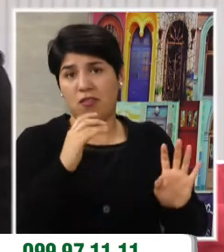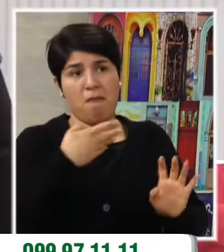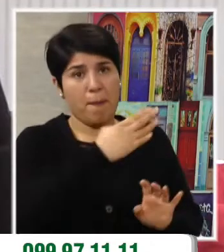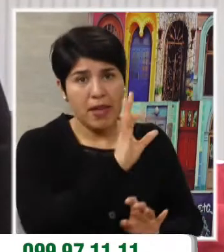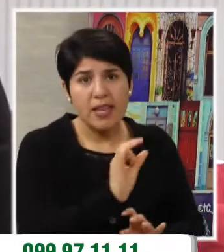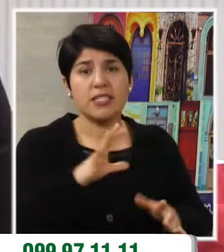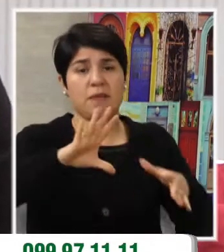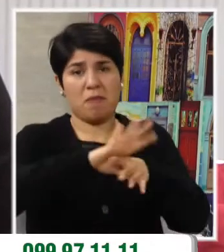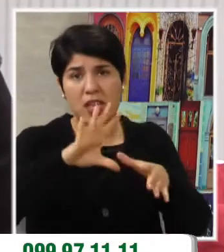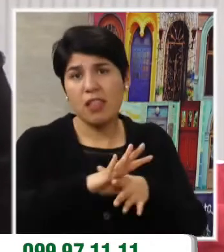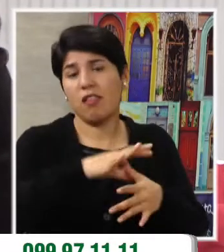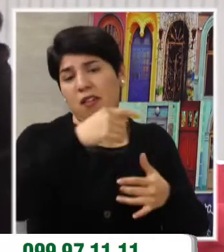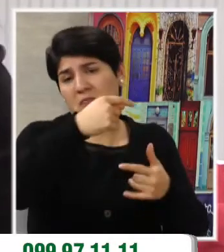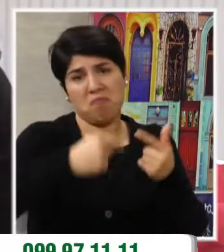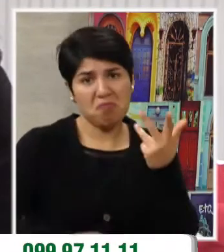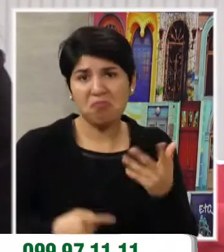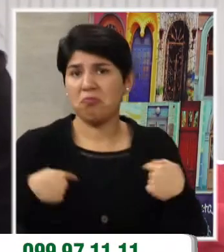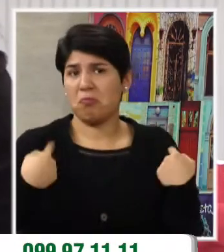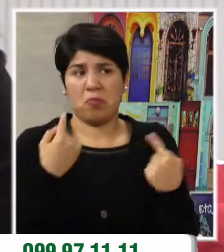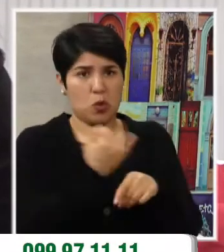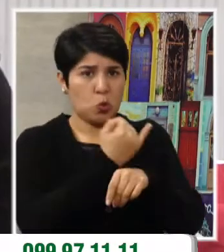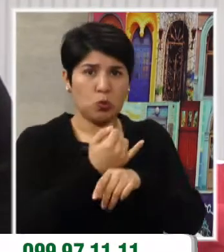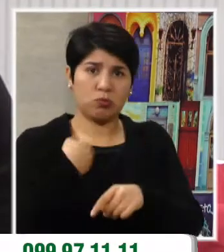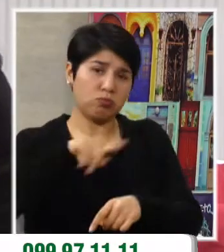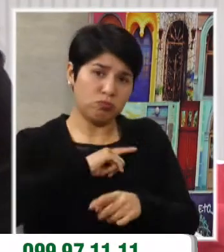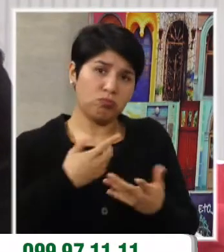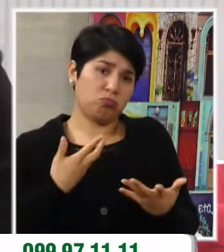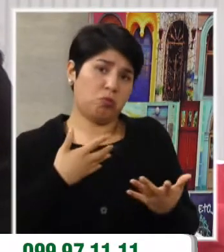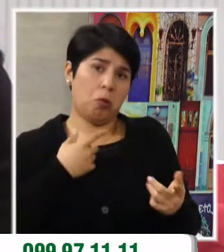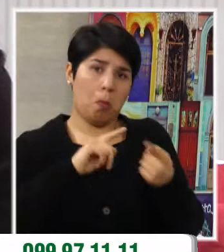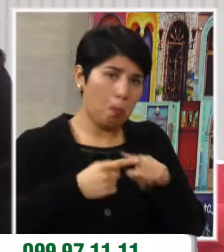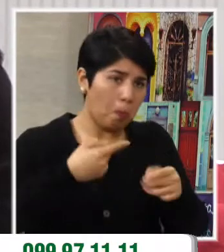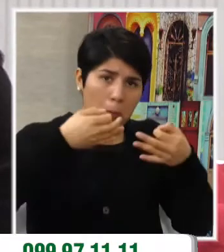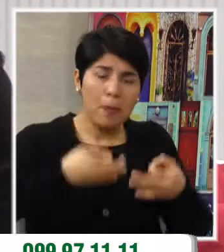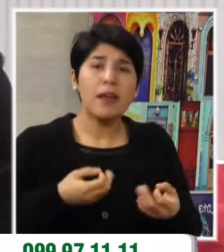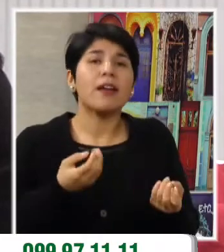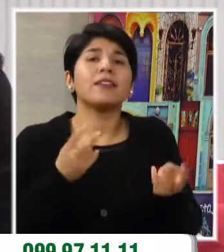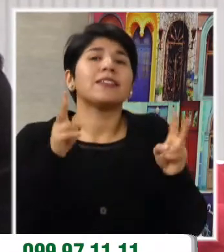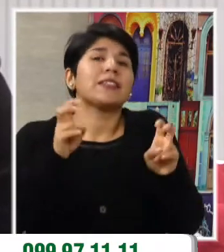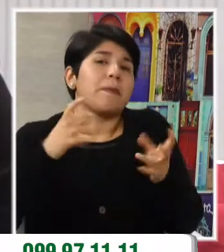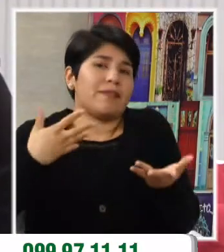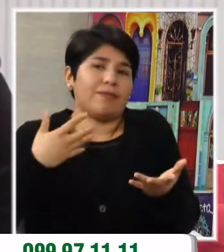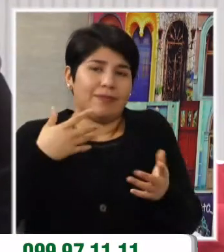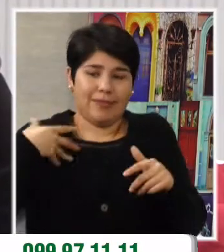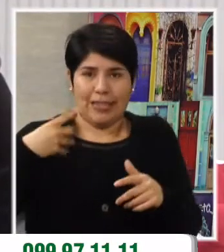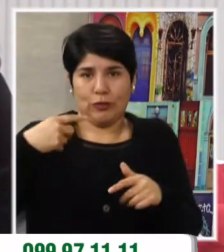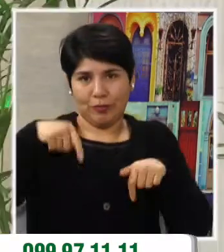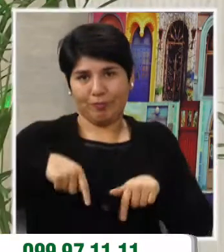bps mides y con todas las instituciones involucradas en la temática de nuestra dirección